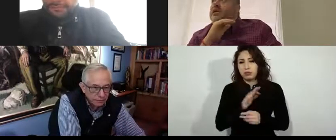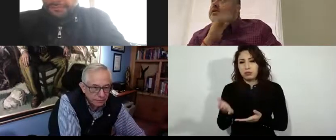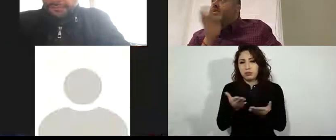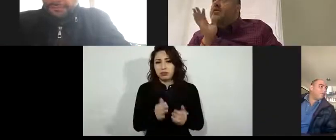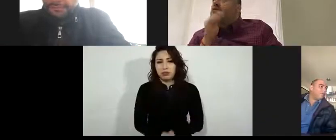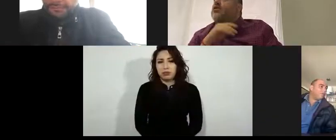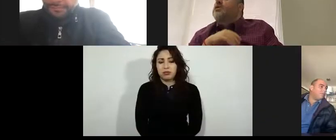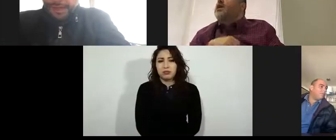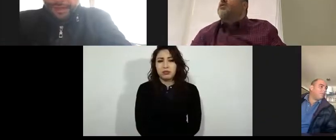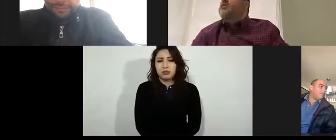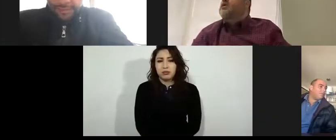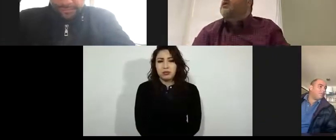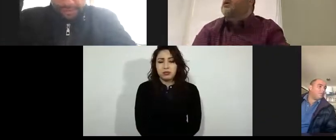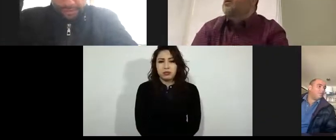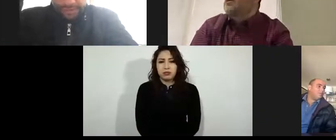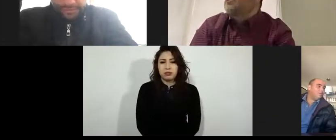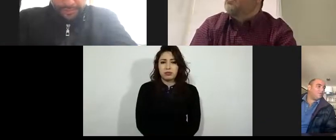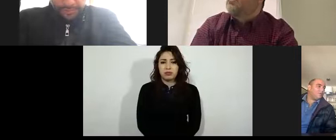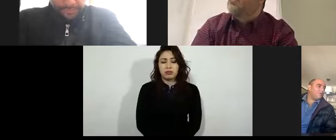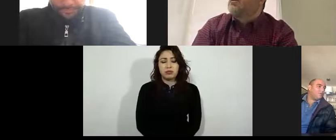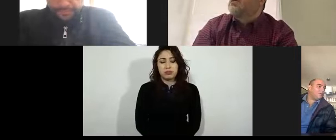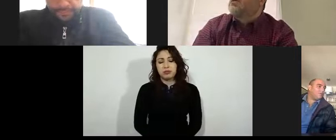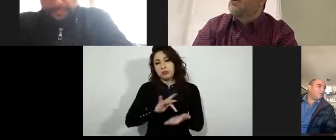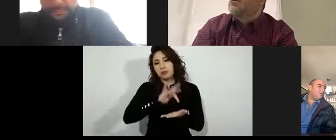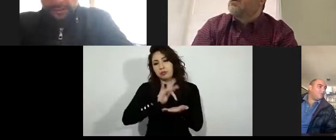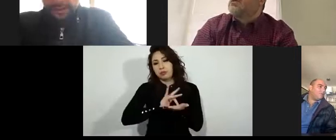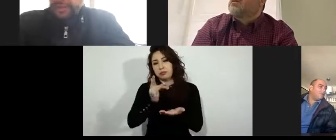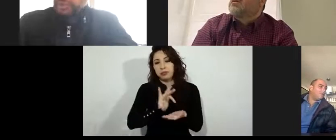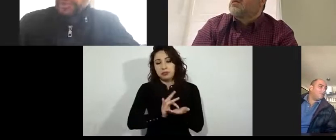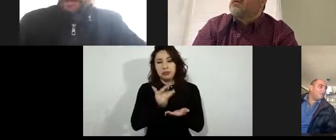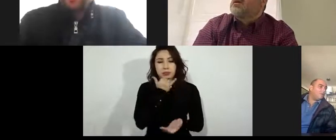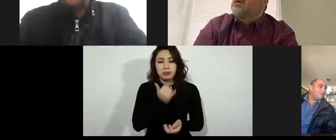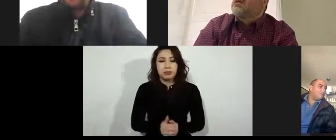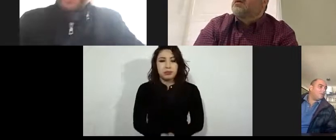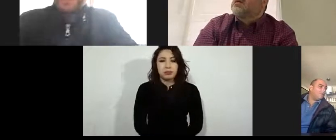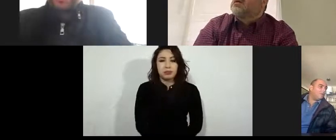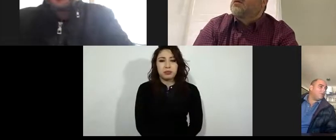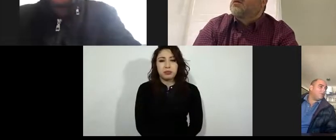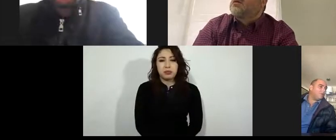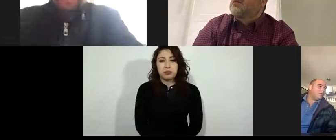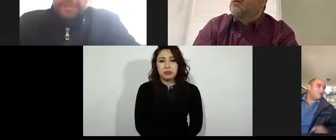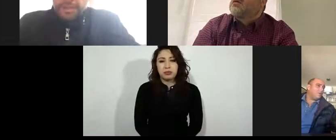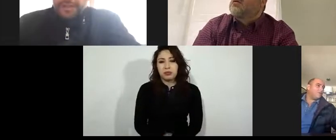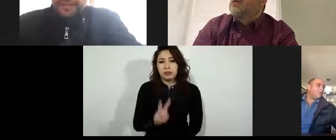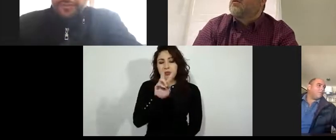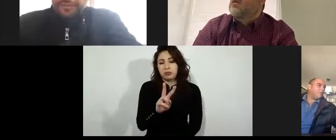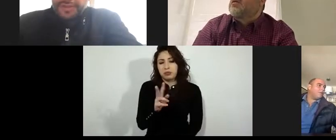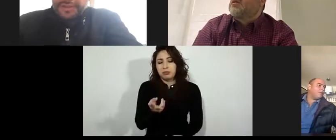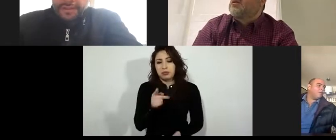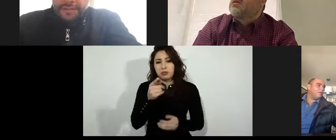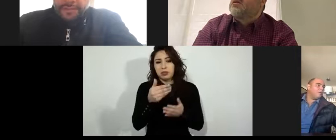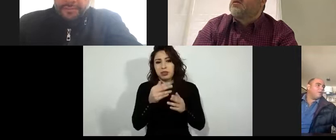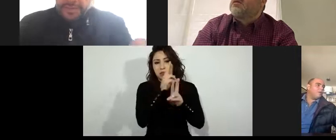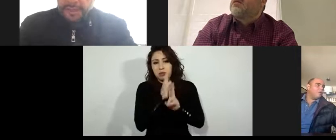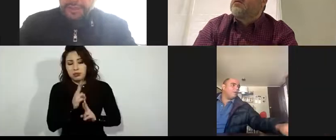Adelante, diputado Tabe. Gracias. Muchas gracias, perdón. La verdad que nos deja un poco más tranquilos la respuesta